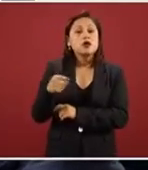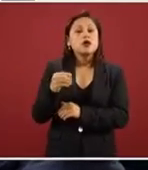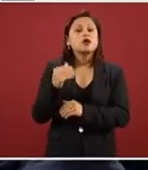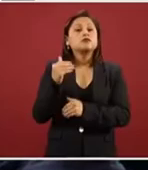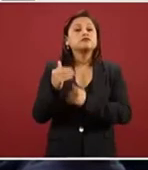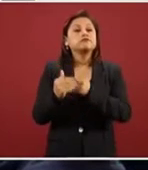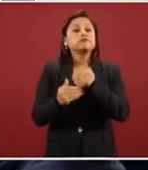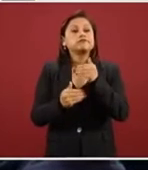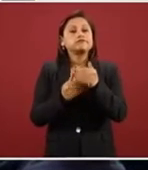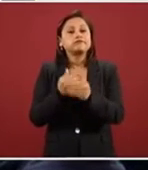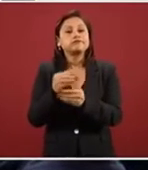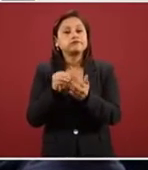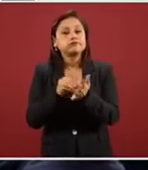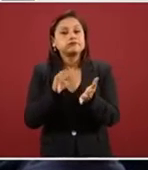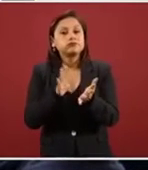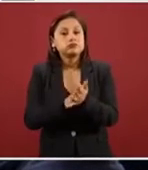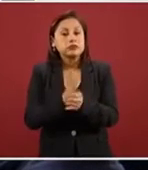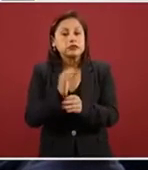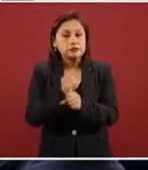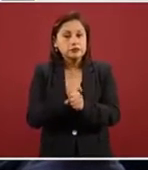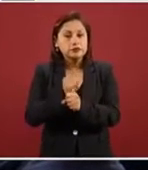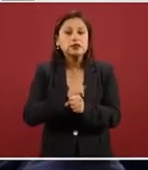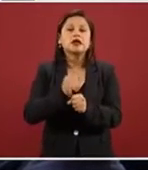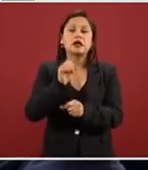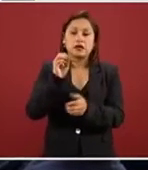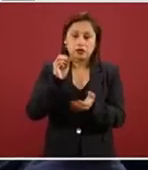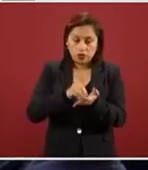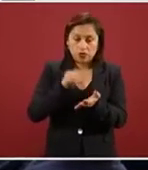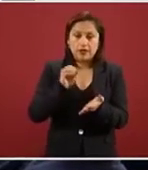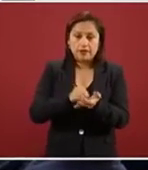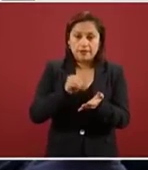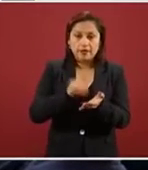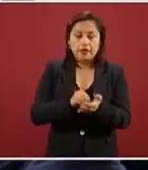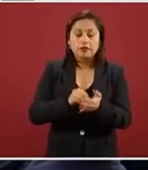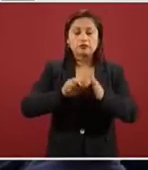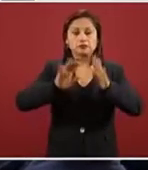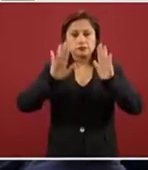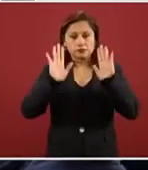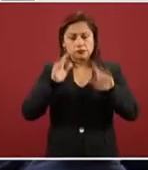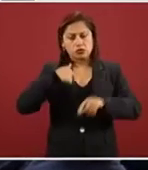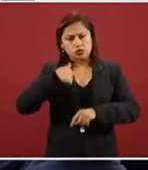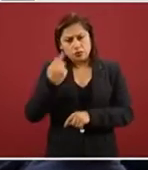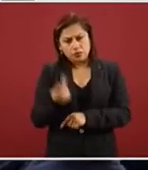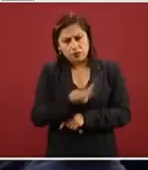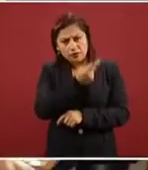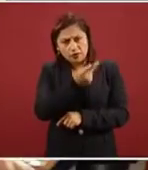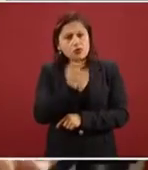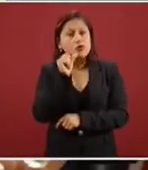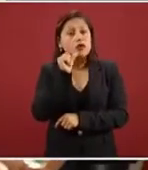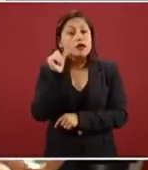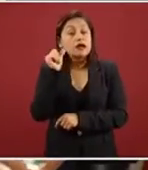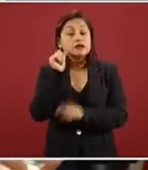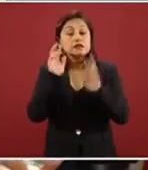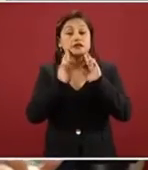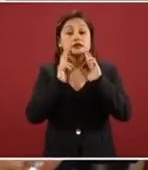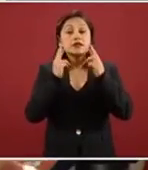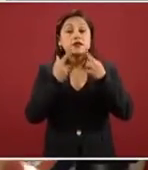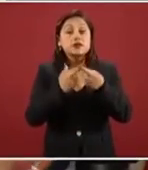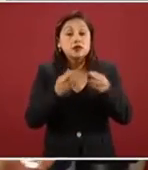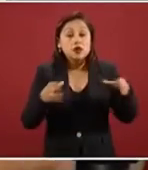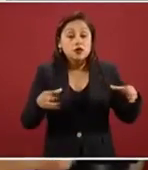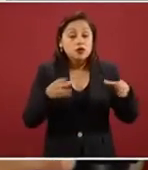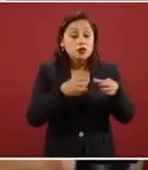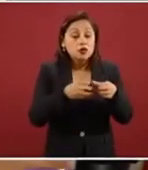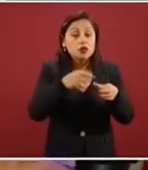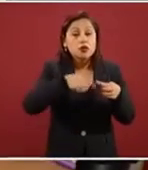dar explicaciones o de poder defenderse, se espera que después de ayer, de que las comunidades